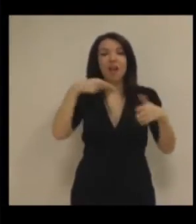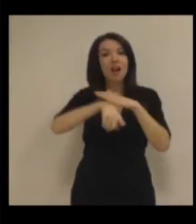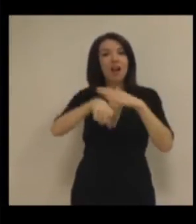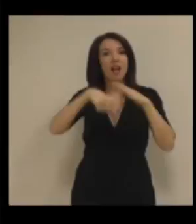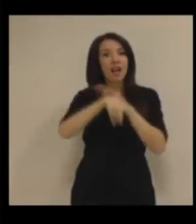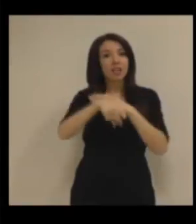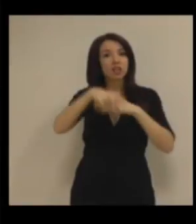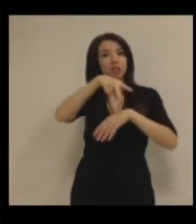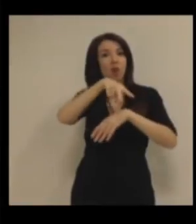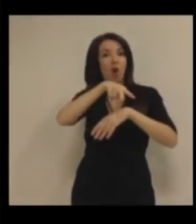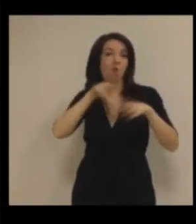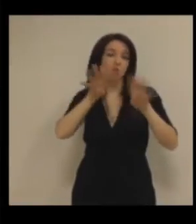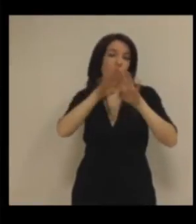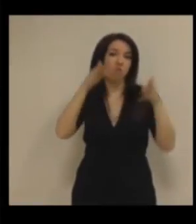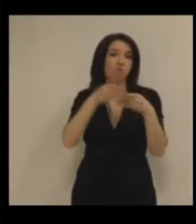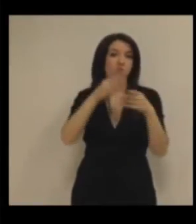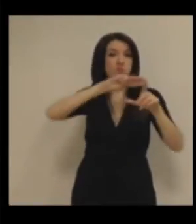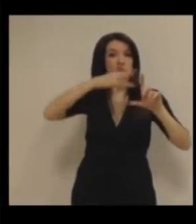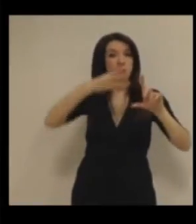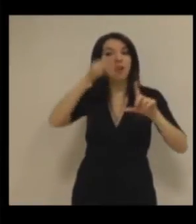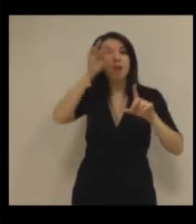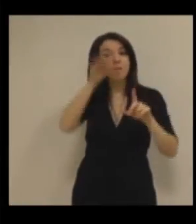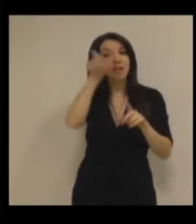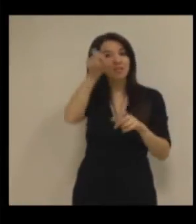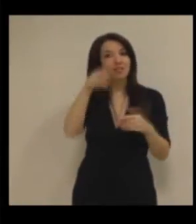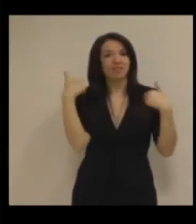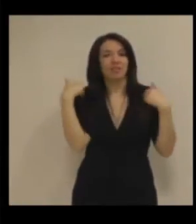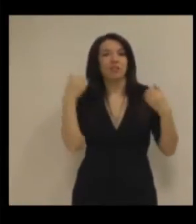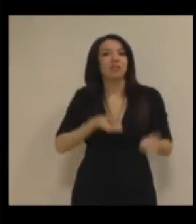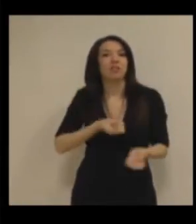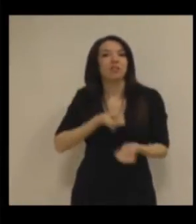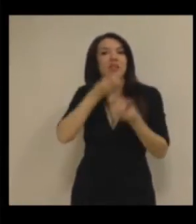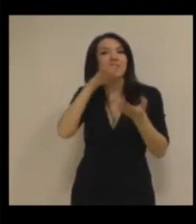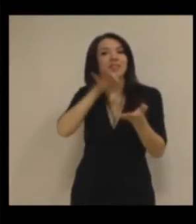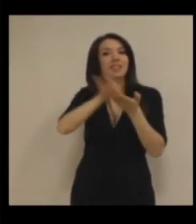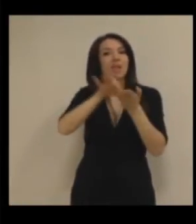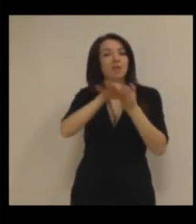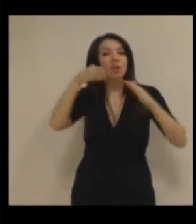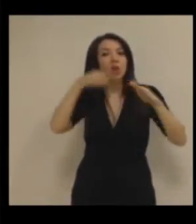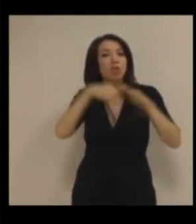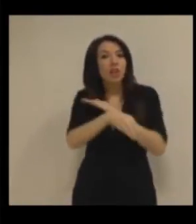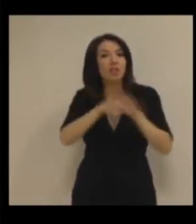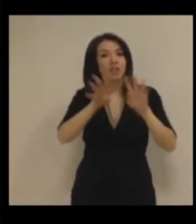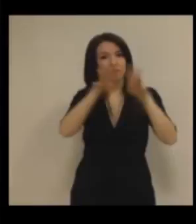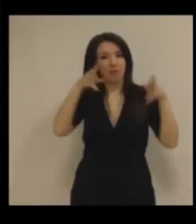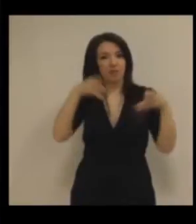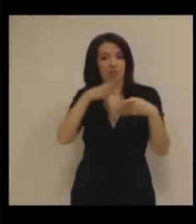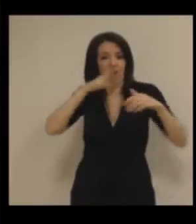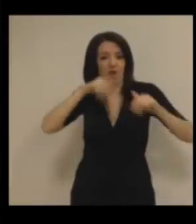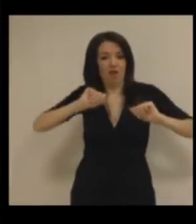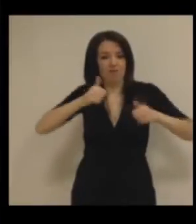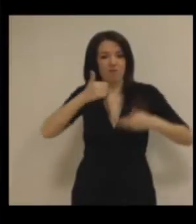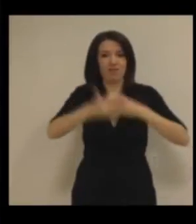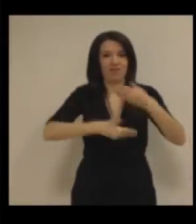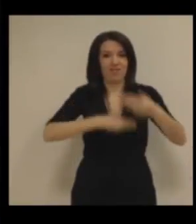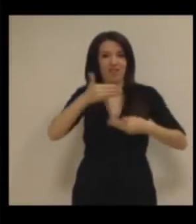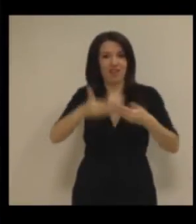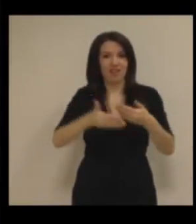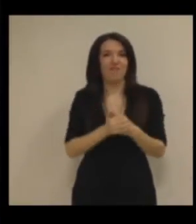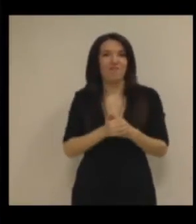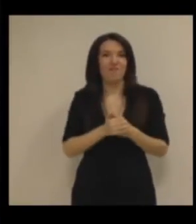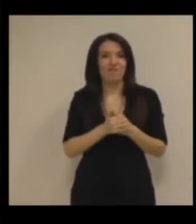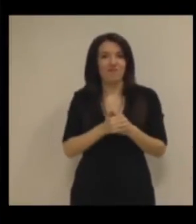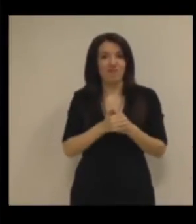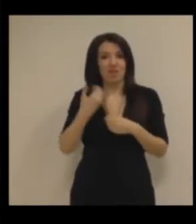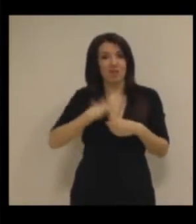del portal y divulgador de los servicios accesibles telemáticos que habéis puesto en marcha, denominado